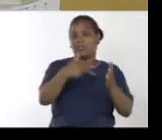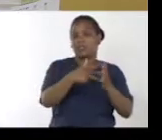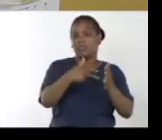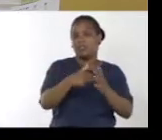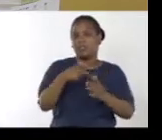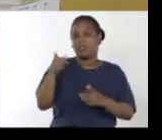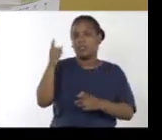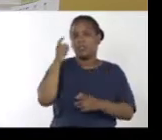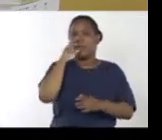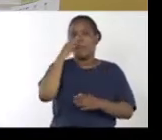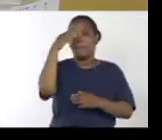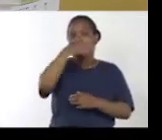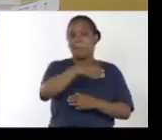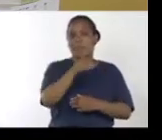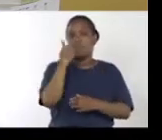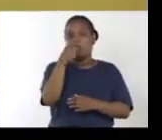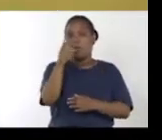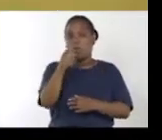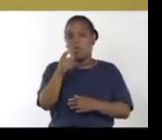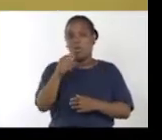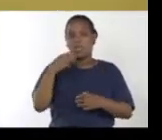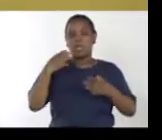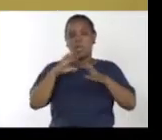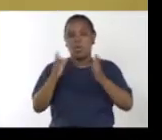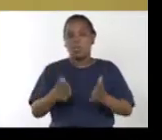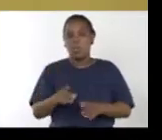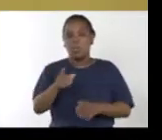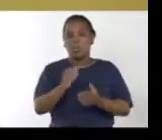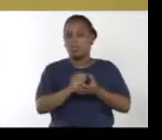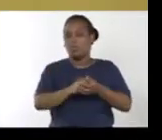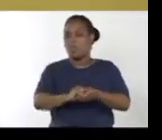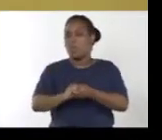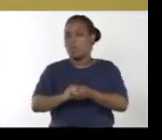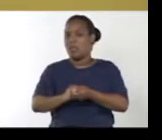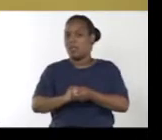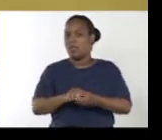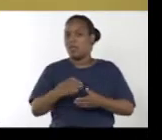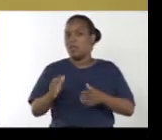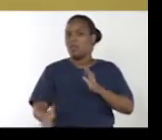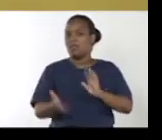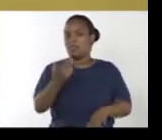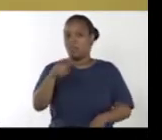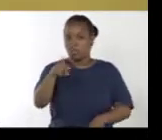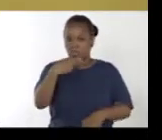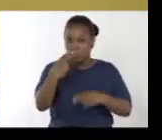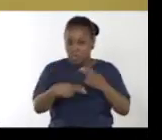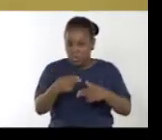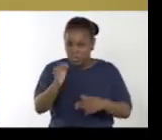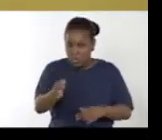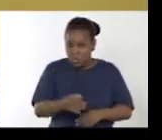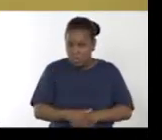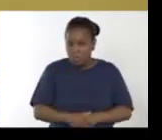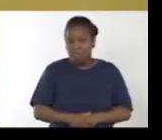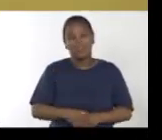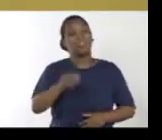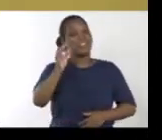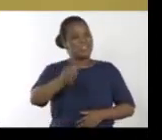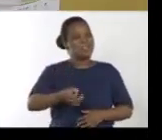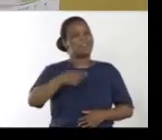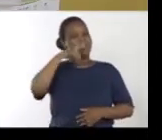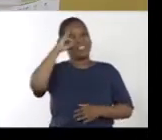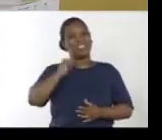cuerpo de su compañero para salvarlo. ¿Ustedes hubieran hecho lo mismo en una situación similar? Seguro que